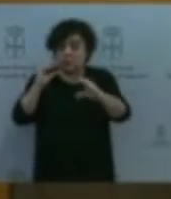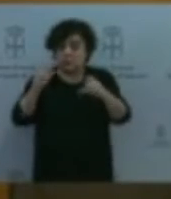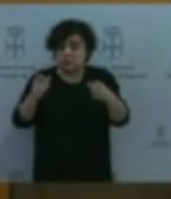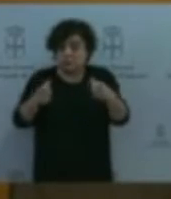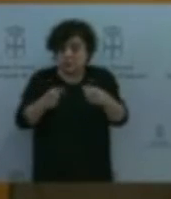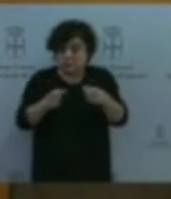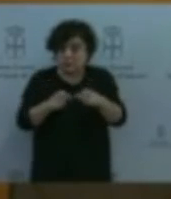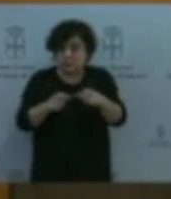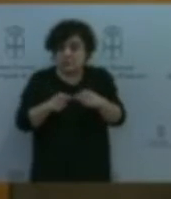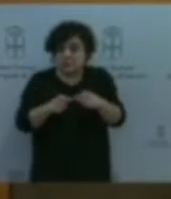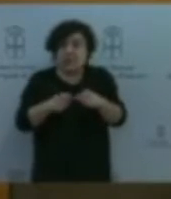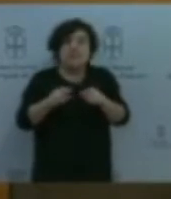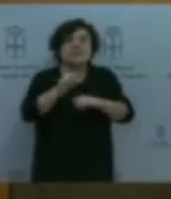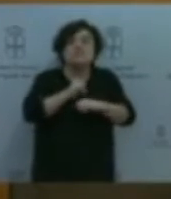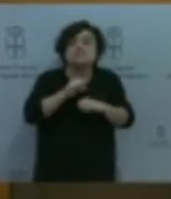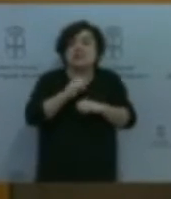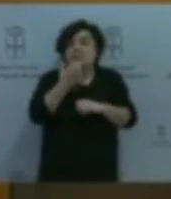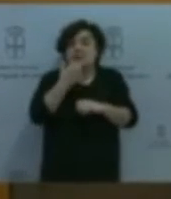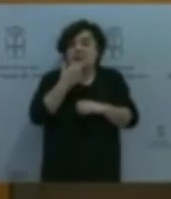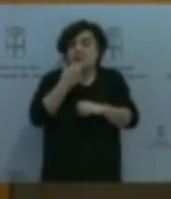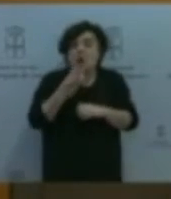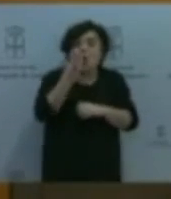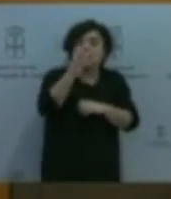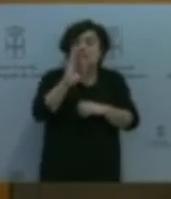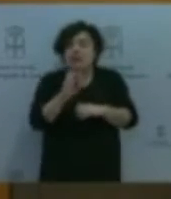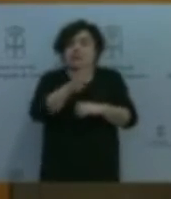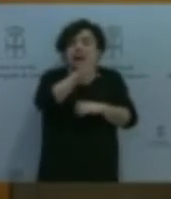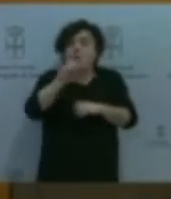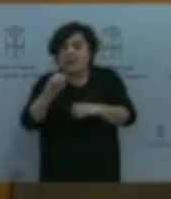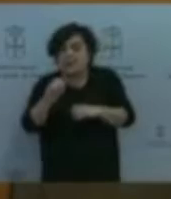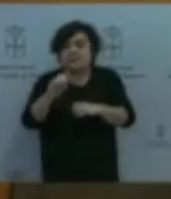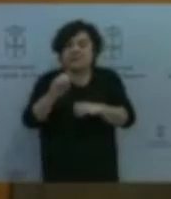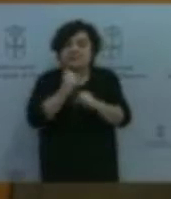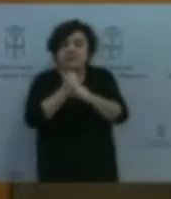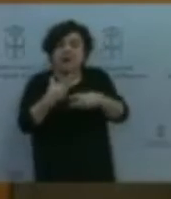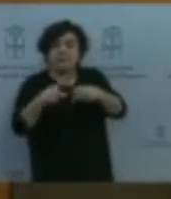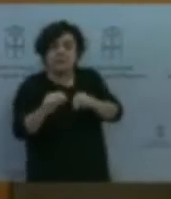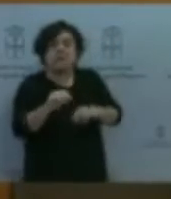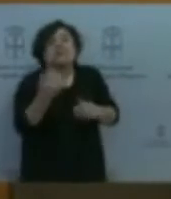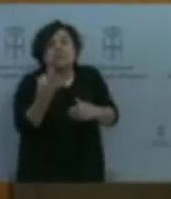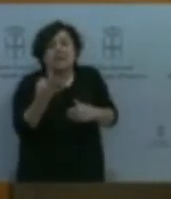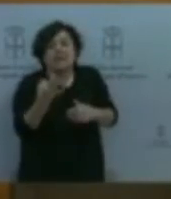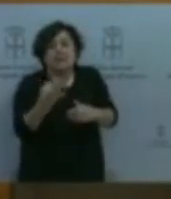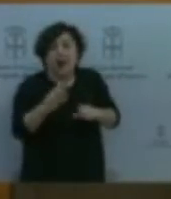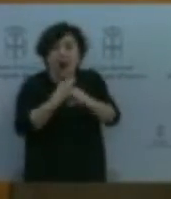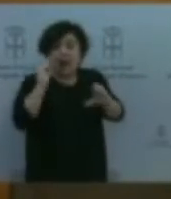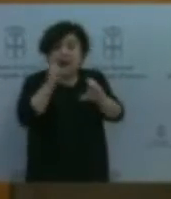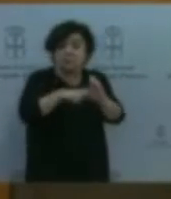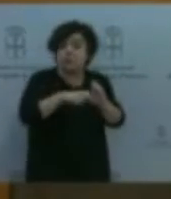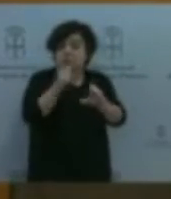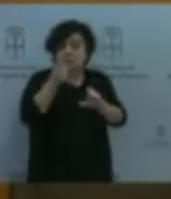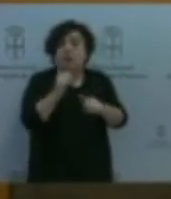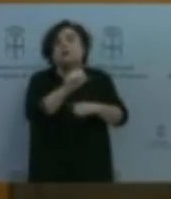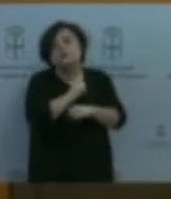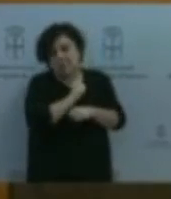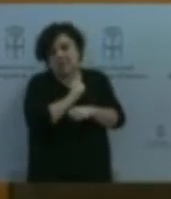60 minutos. Sales de trabajar y esperas, ¿no? Donde tendría que ocurrir lo contrario, ¿no? Con las nuevas normas de seguridad tendría que ocurrir exactamente lo contrario.